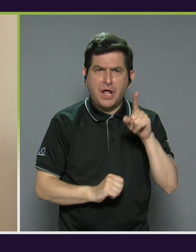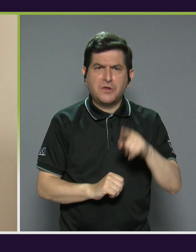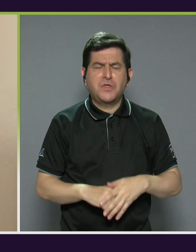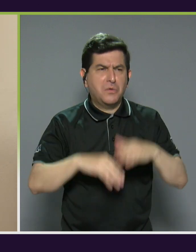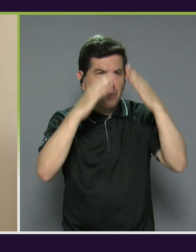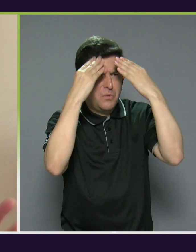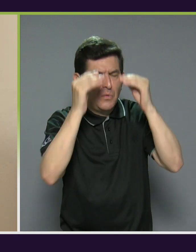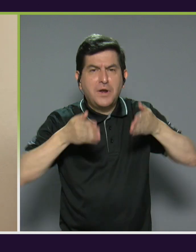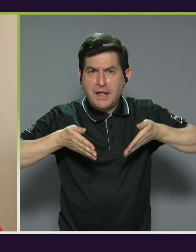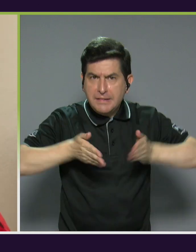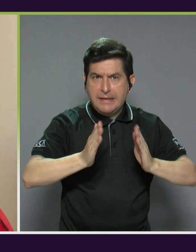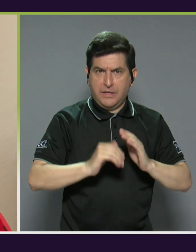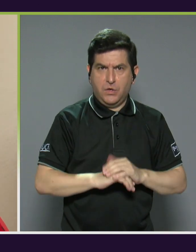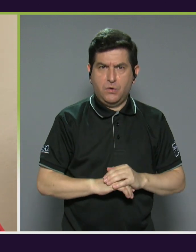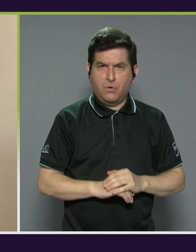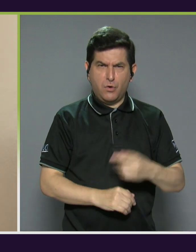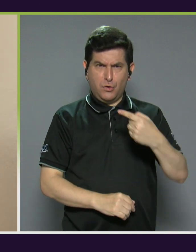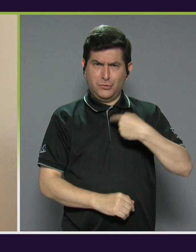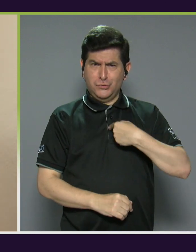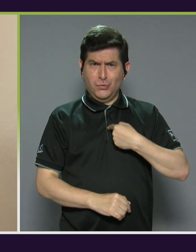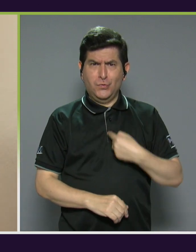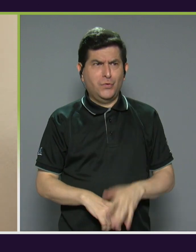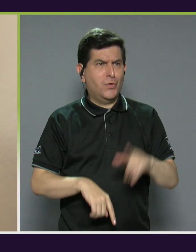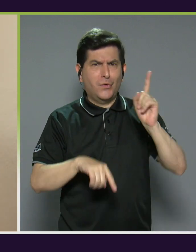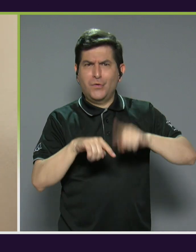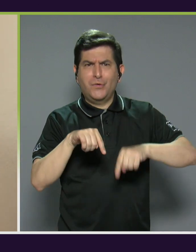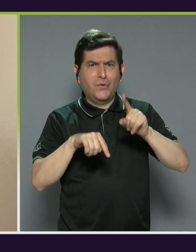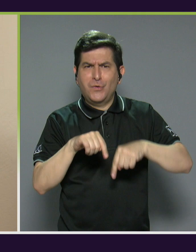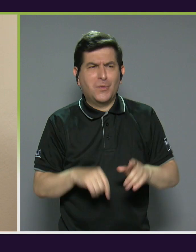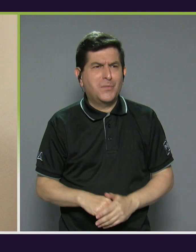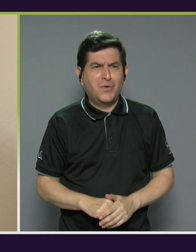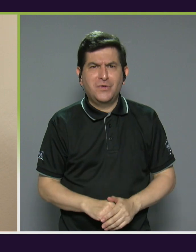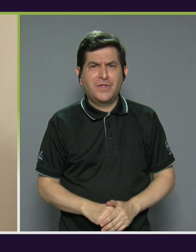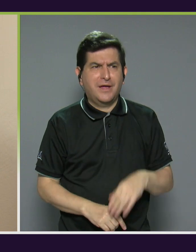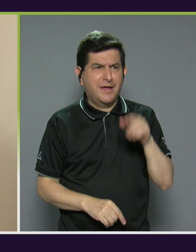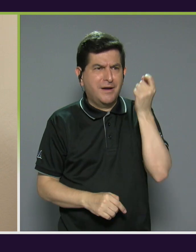hijo, como si uno no tuviese la capacidad de